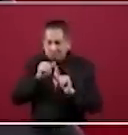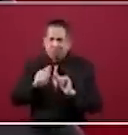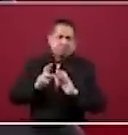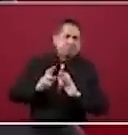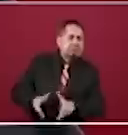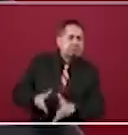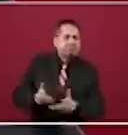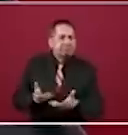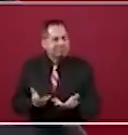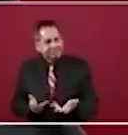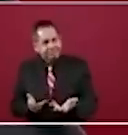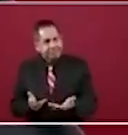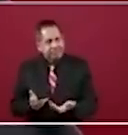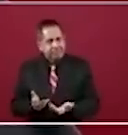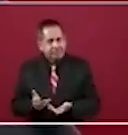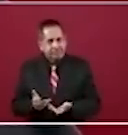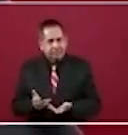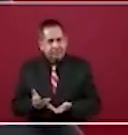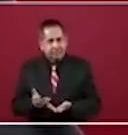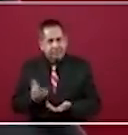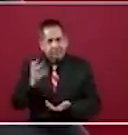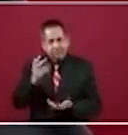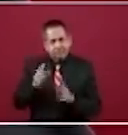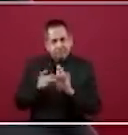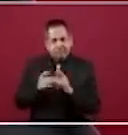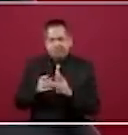decir lo menos,